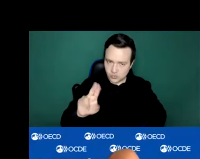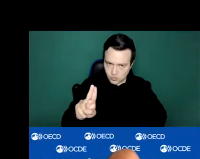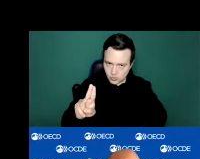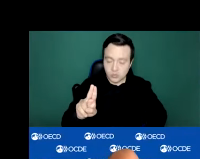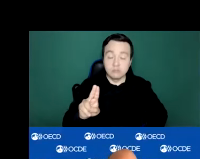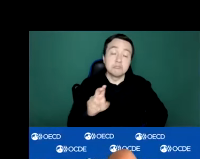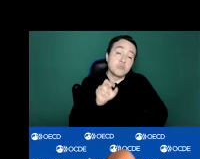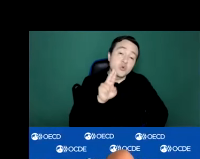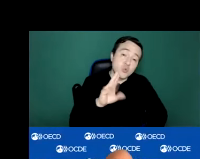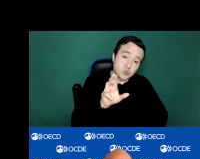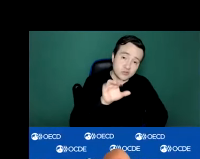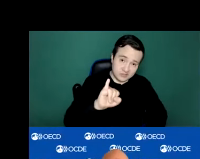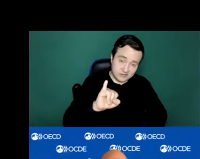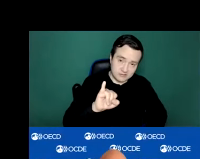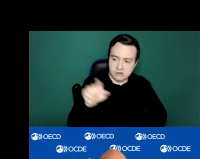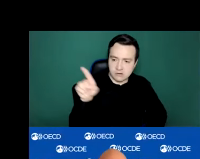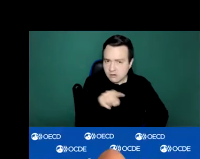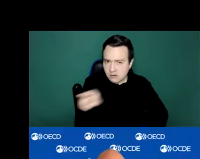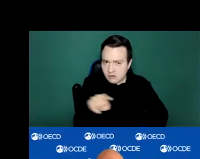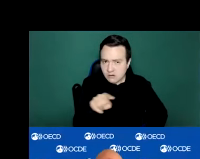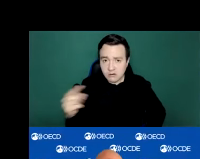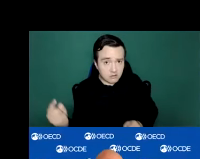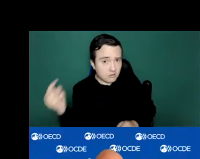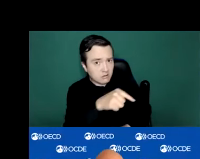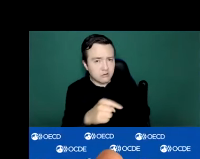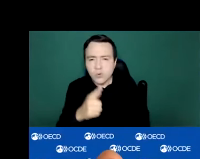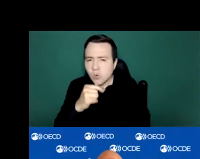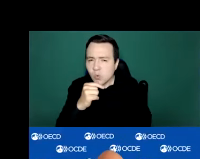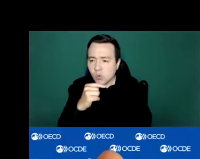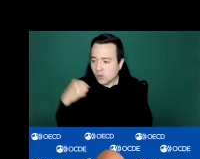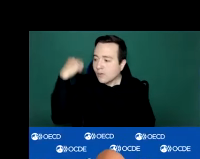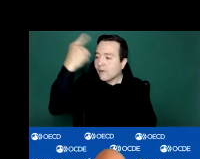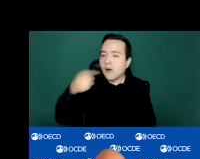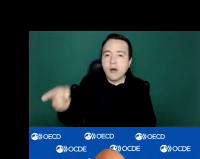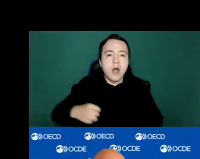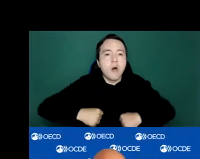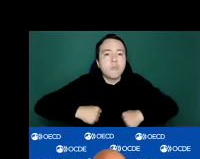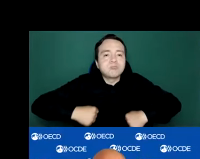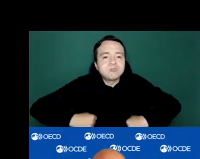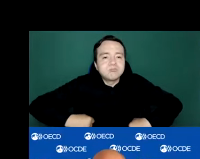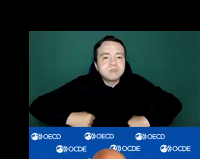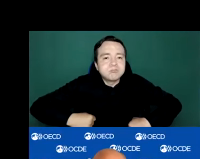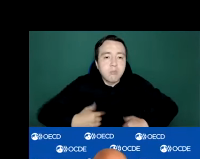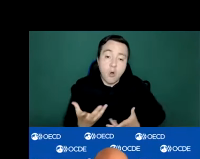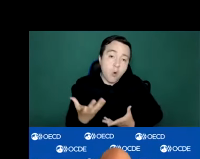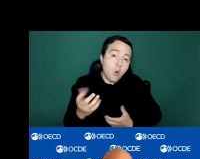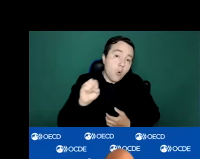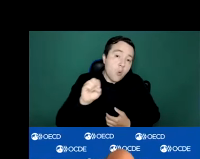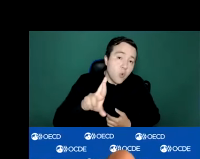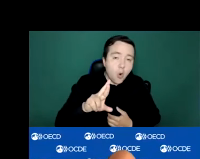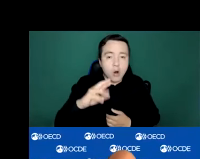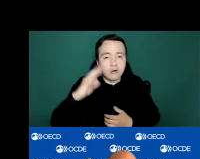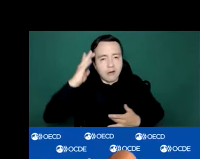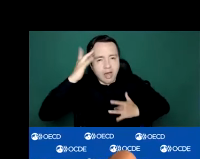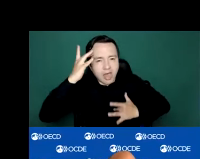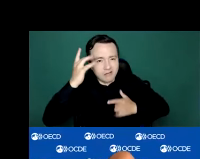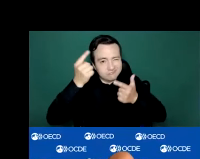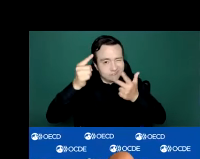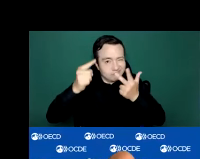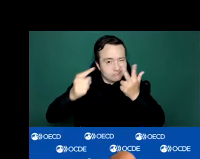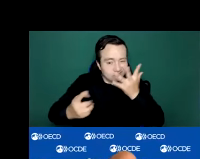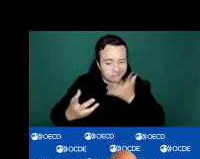tienen factores de riesgo como obesidad. Así que si tenemos una población fuerte y resiliente, podríamos tener